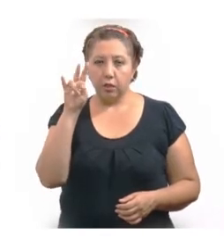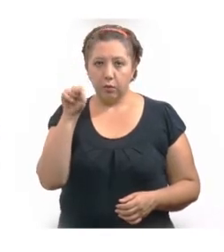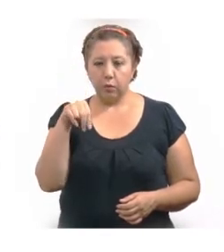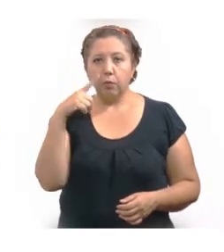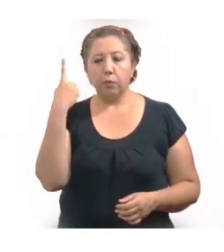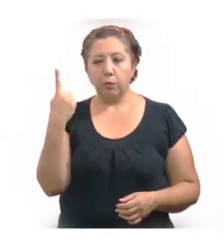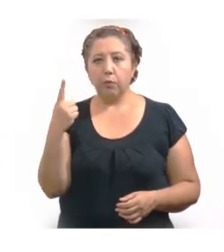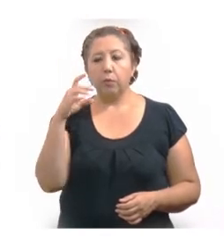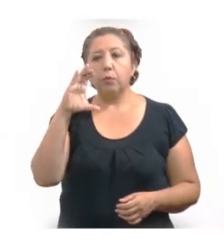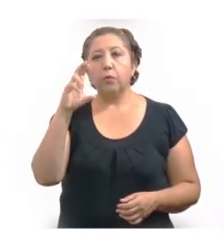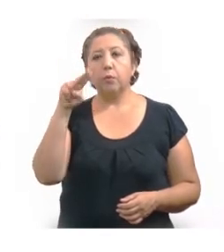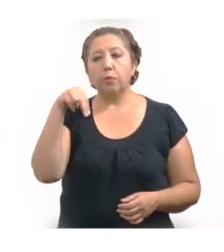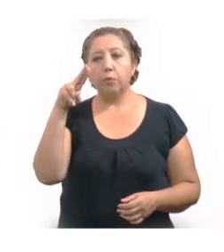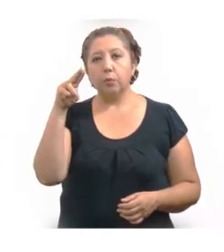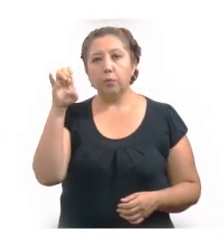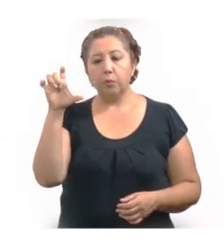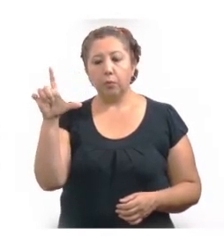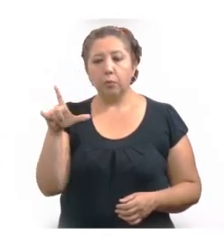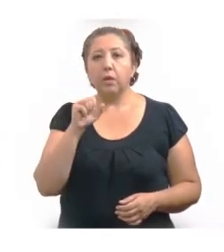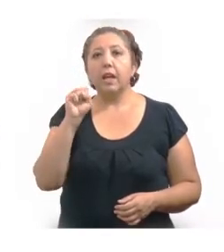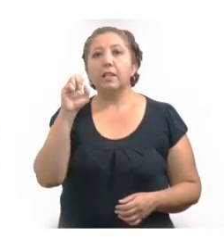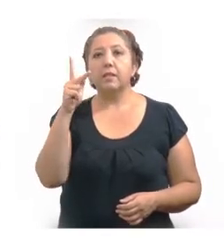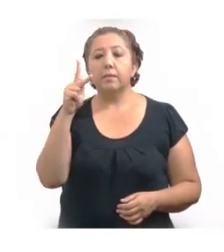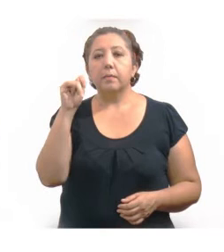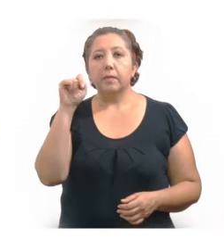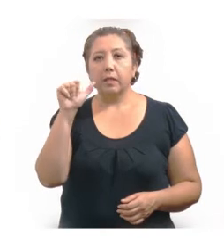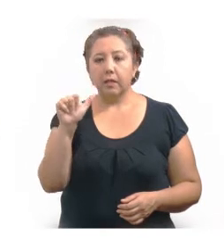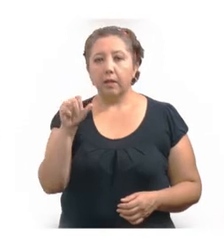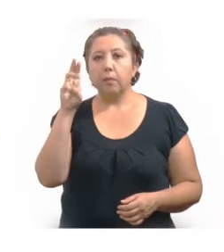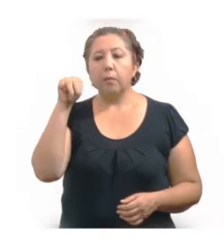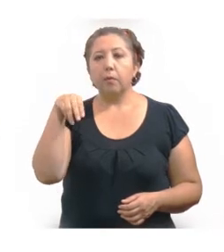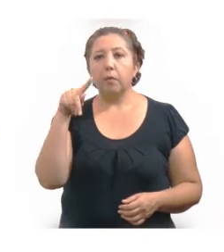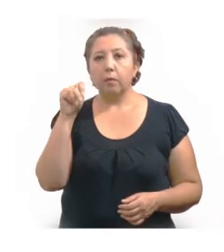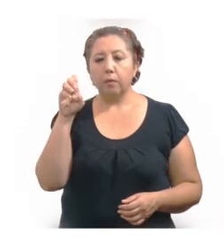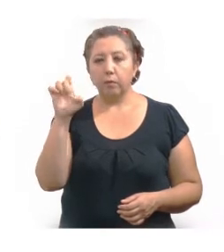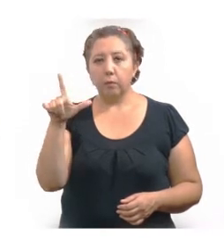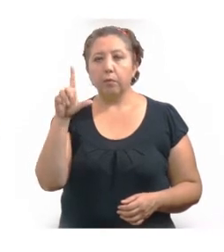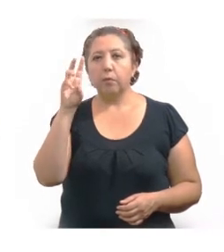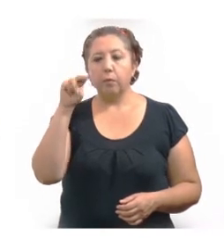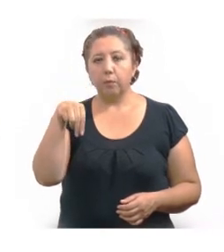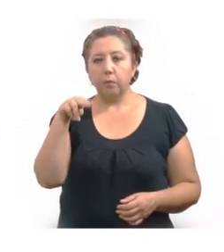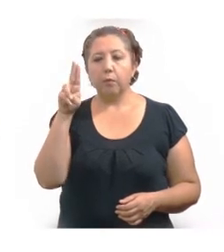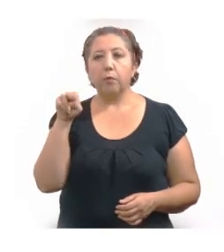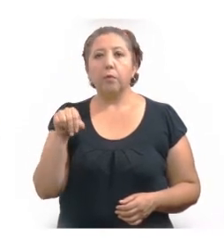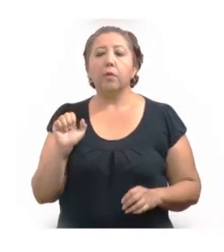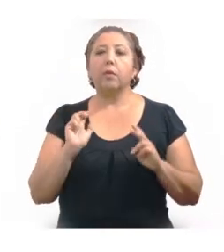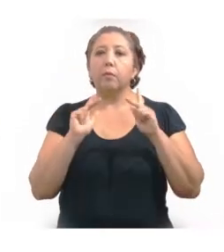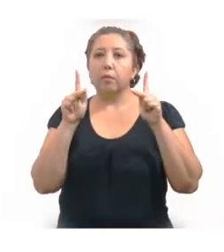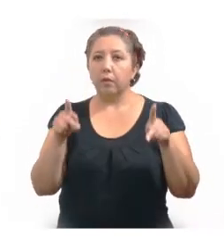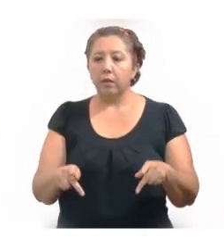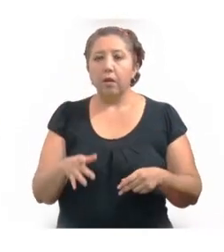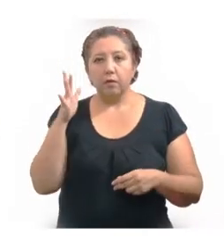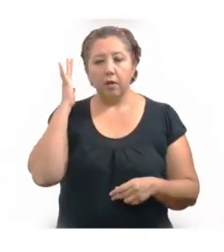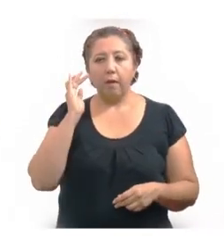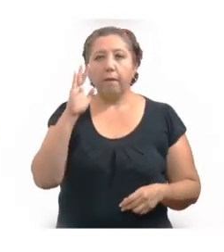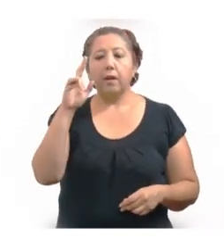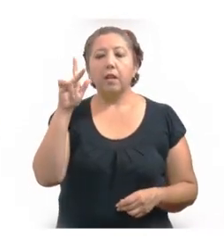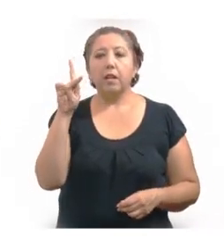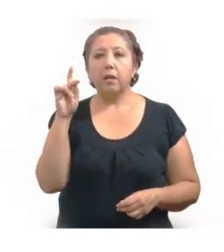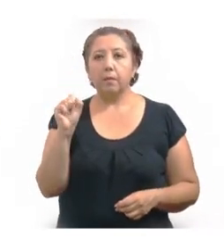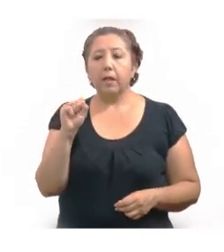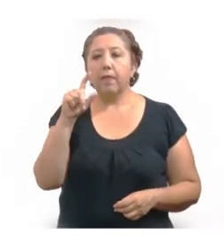en Concal, Cuncunul, Espita, Maní, Motul, Muna, Progreso, San Felipe,